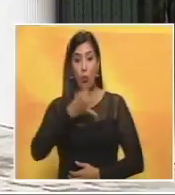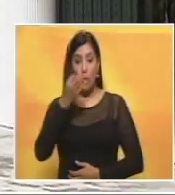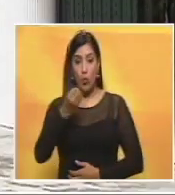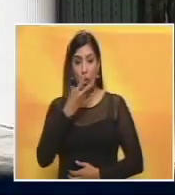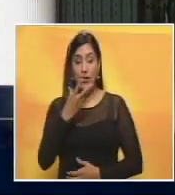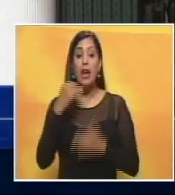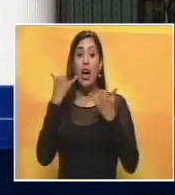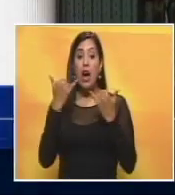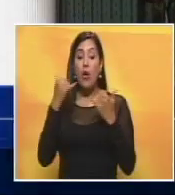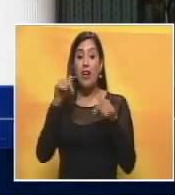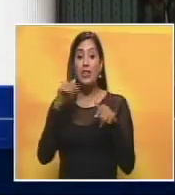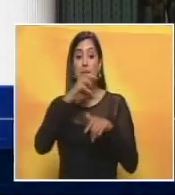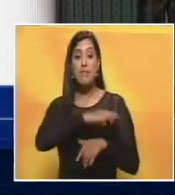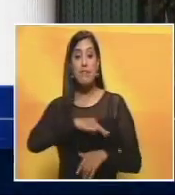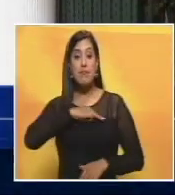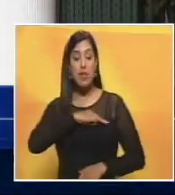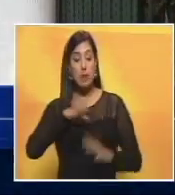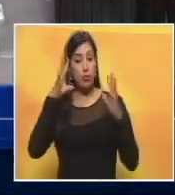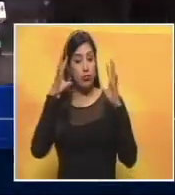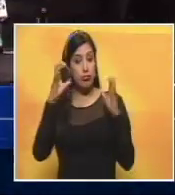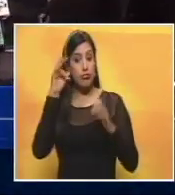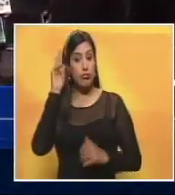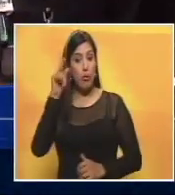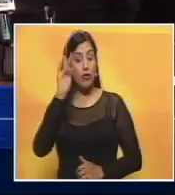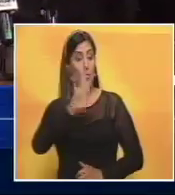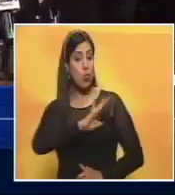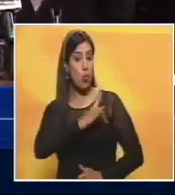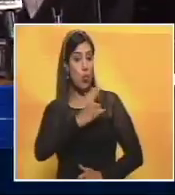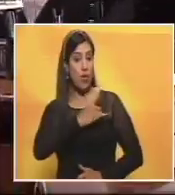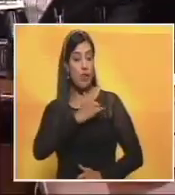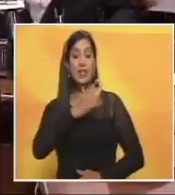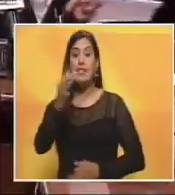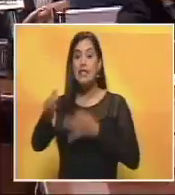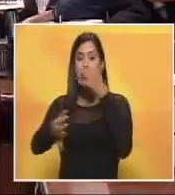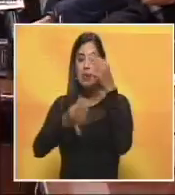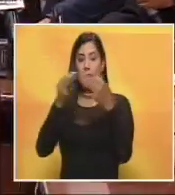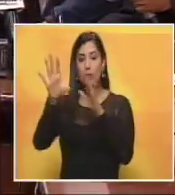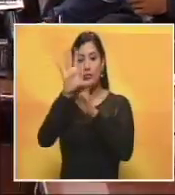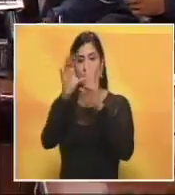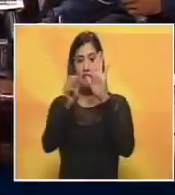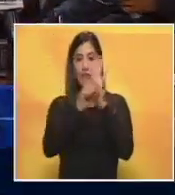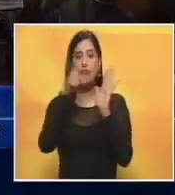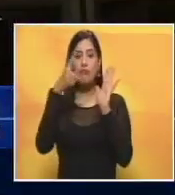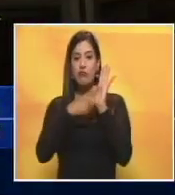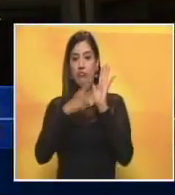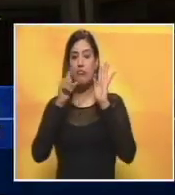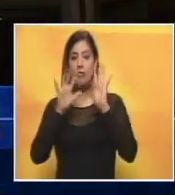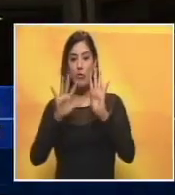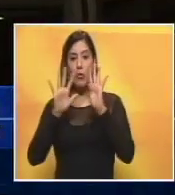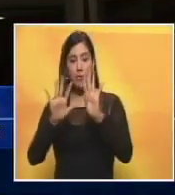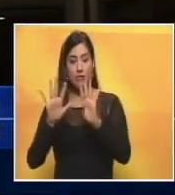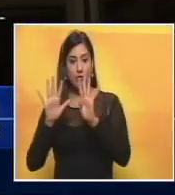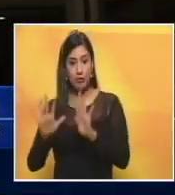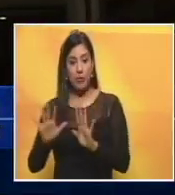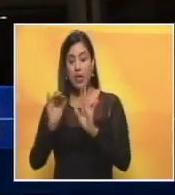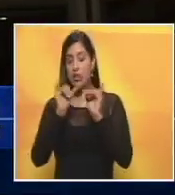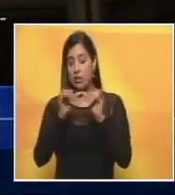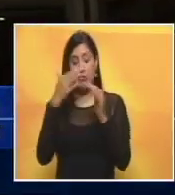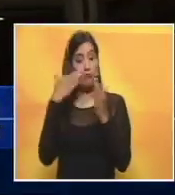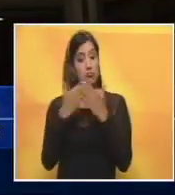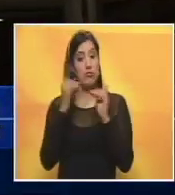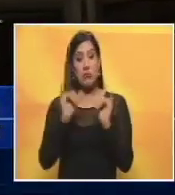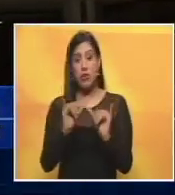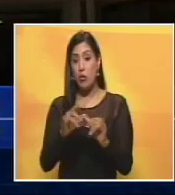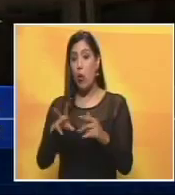tardes. Miembros de ese ente y profesores universitarios señalaron que la Constitución de 1999 continúa